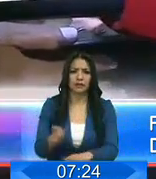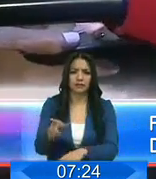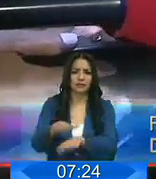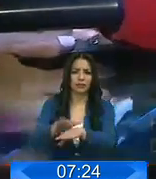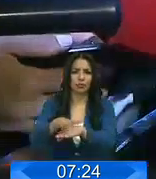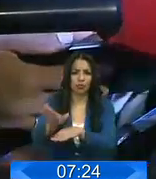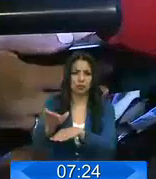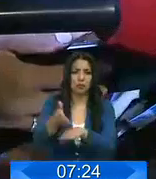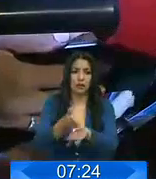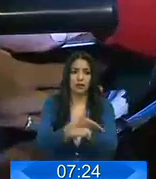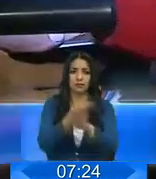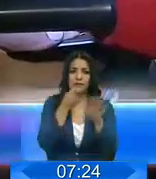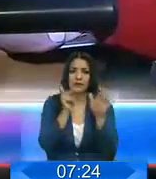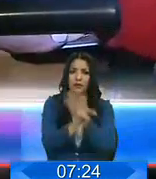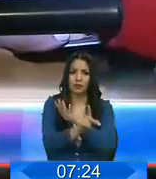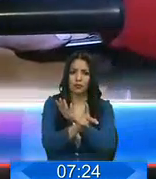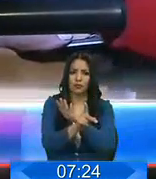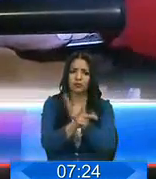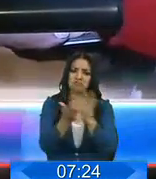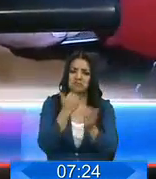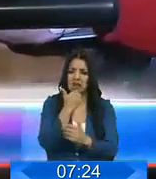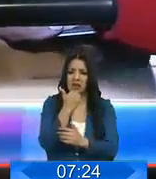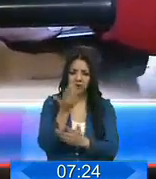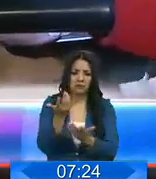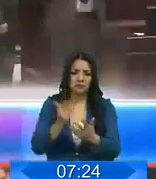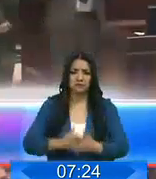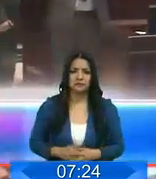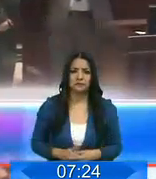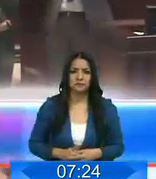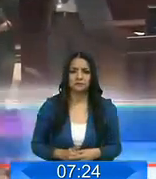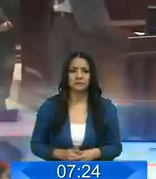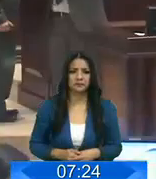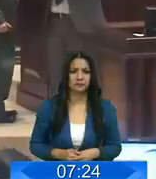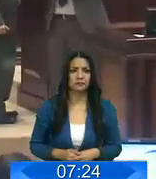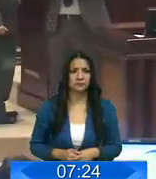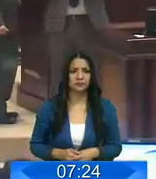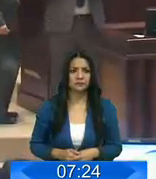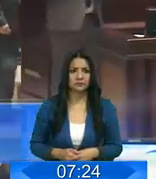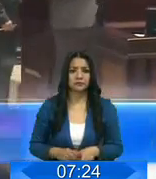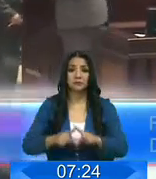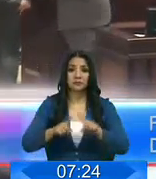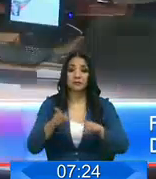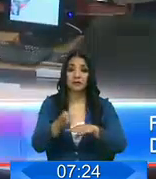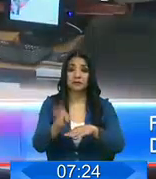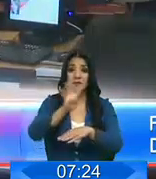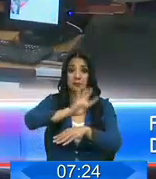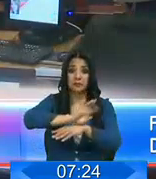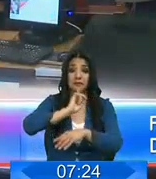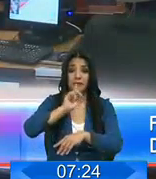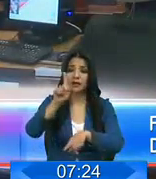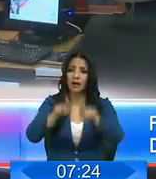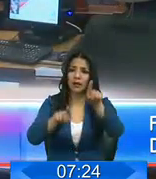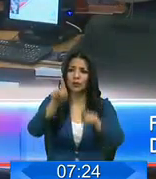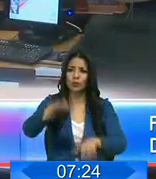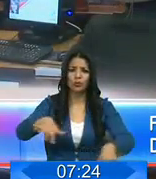momento asambleístas y que se les está imputando algún delito de ese momento. Esto a pesar que desde la asamblea se asegura que algunos